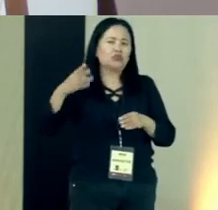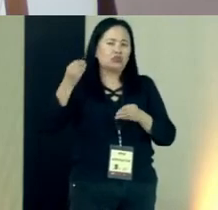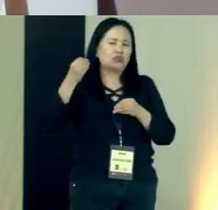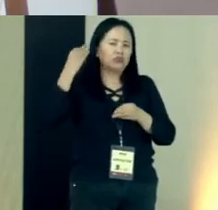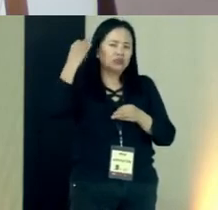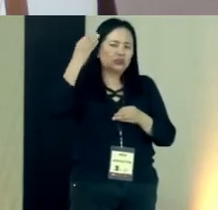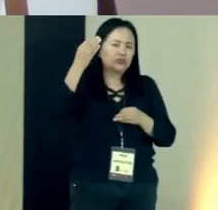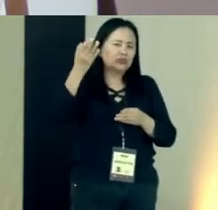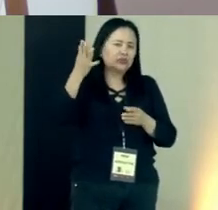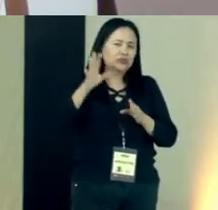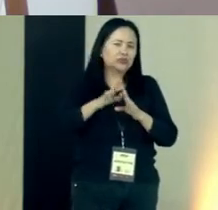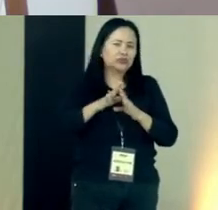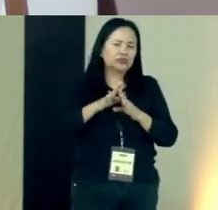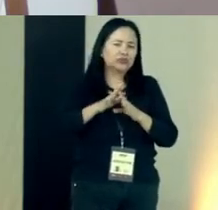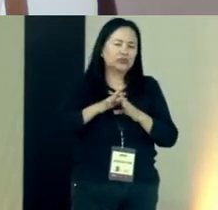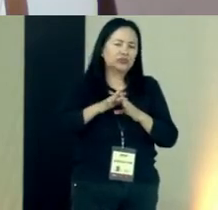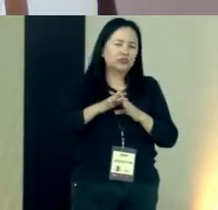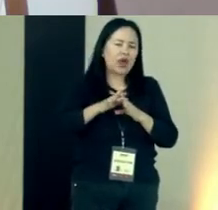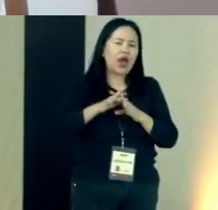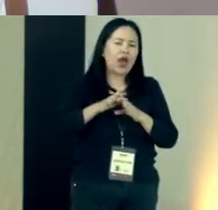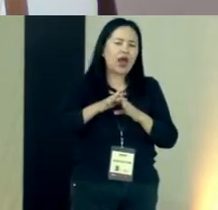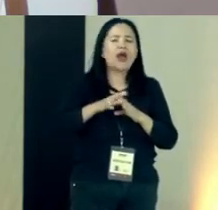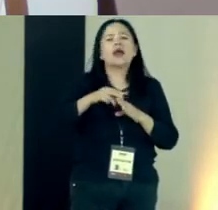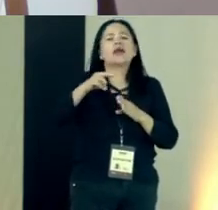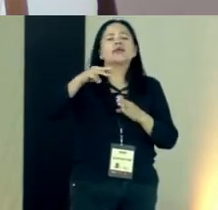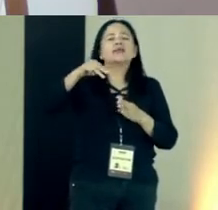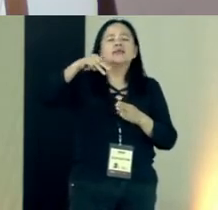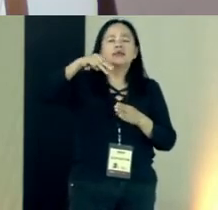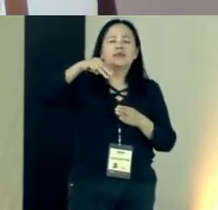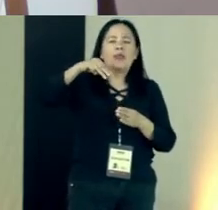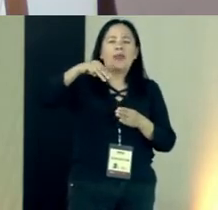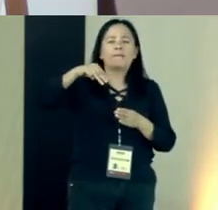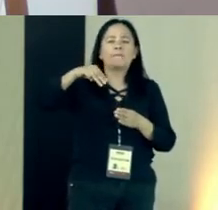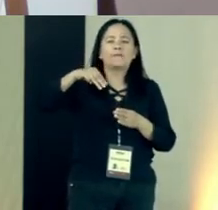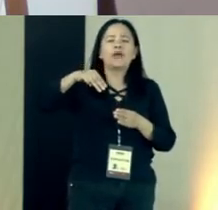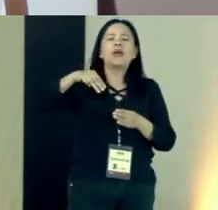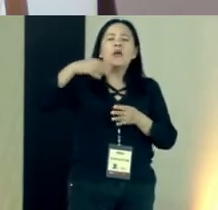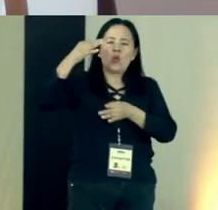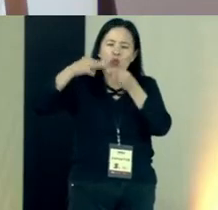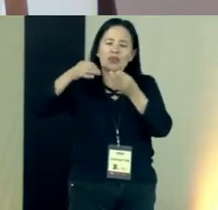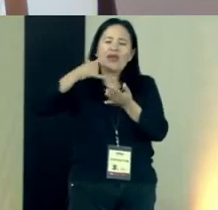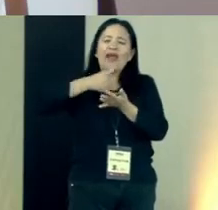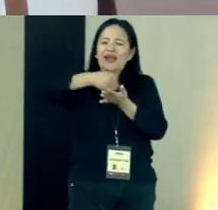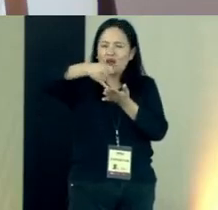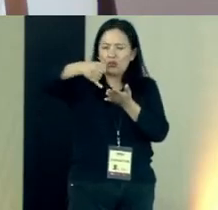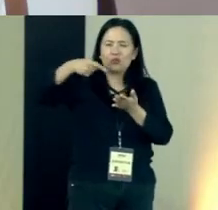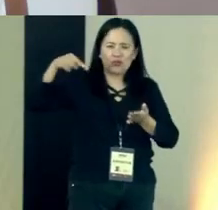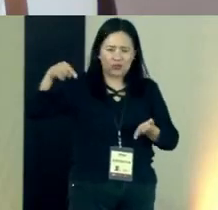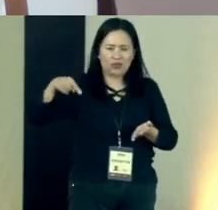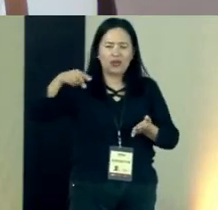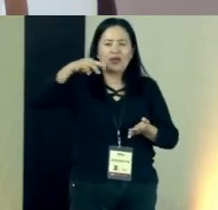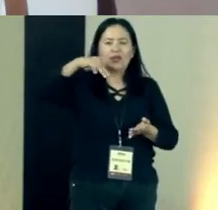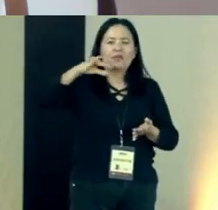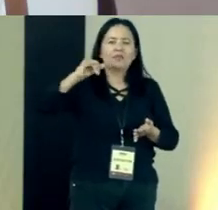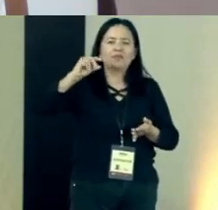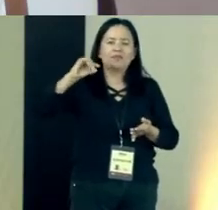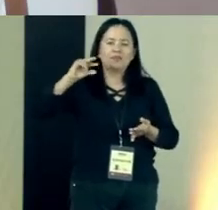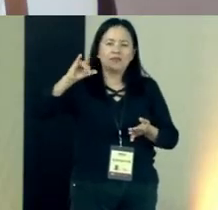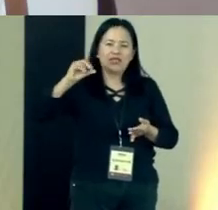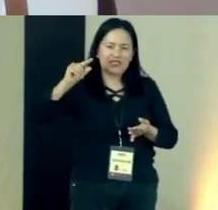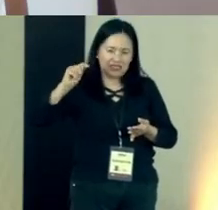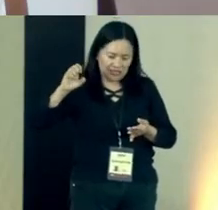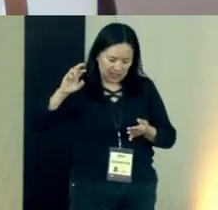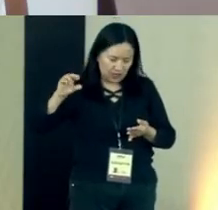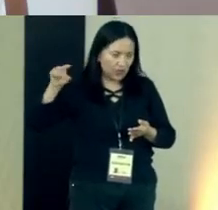tiempo fue en el Ministerio de Agricultura a partir de 1873. Fíjense, en 1871 se abolió